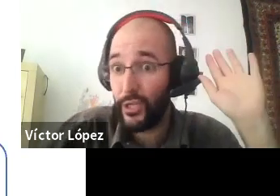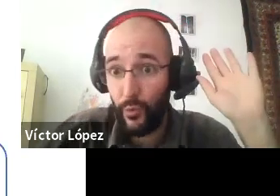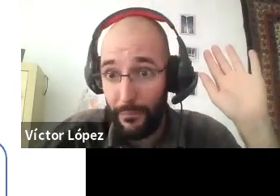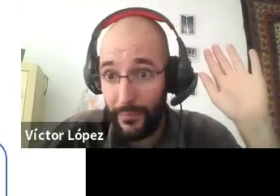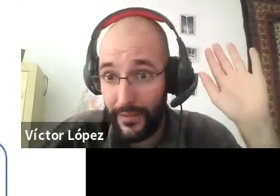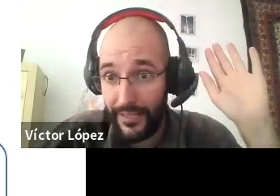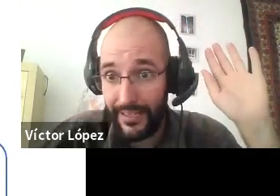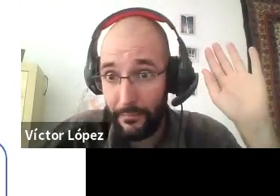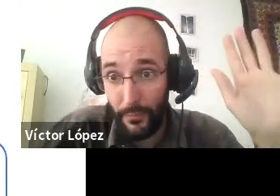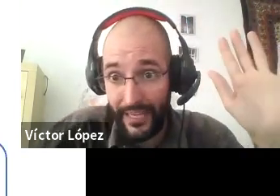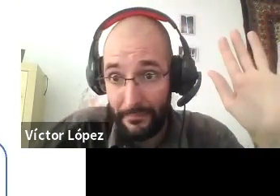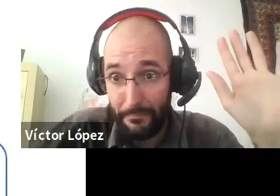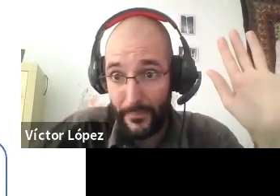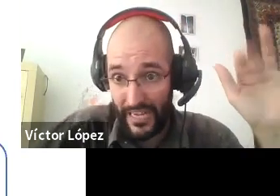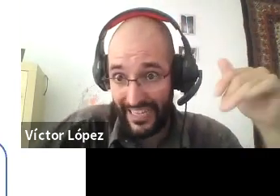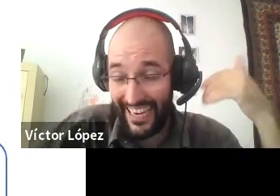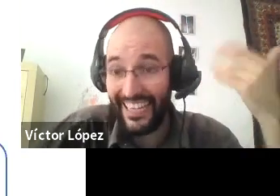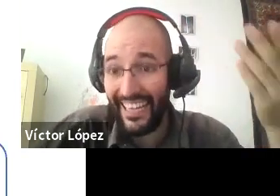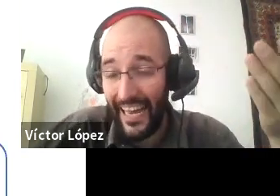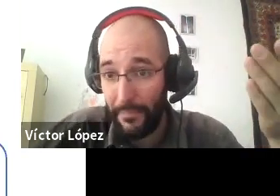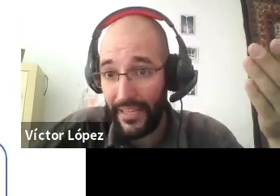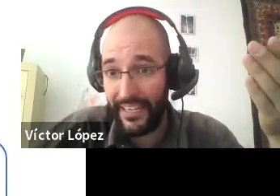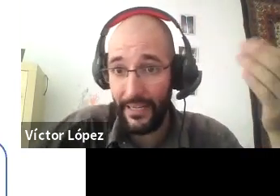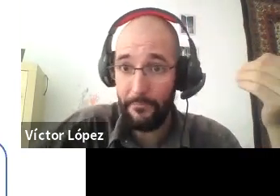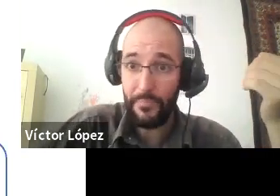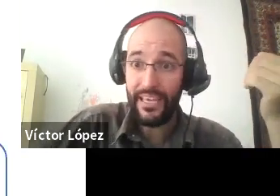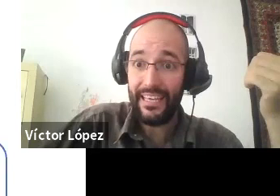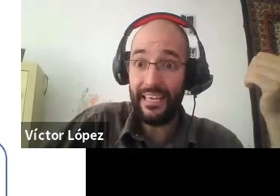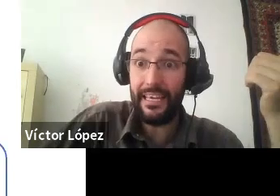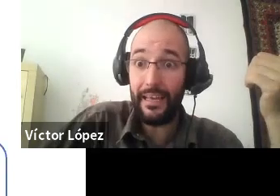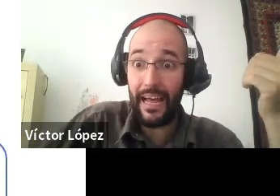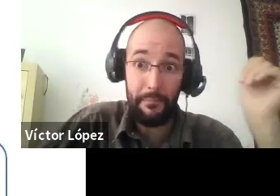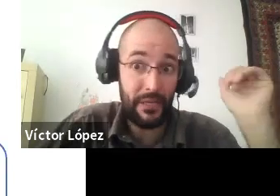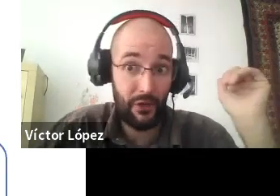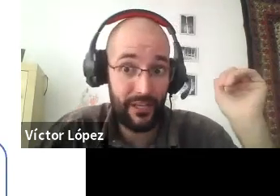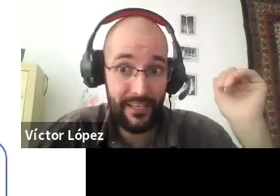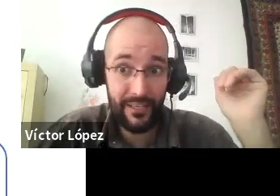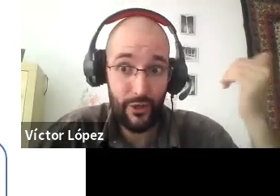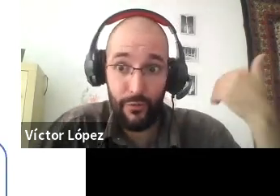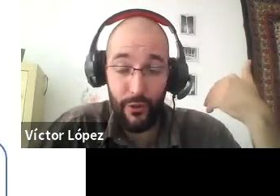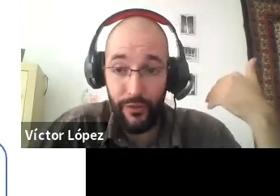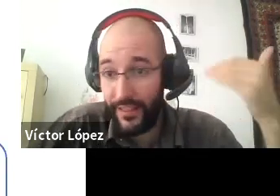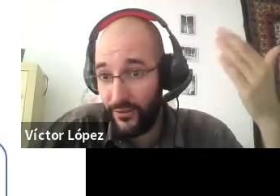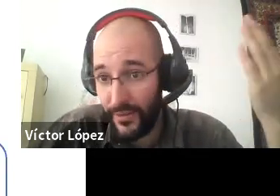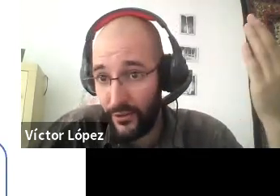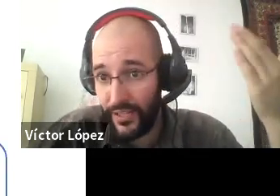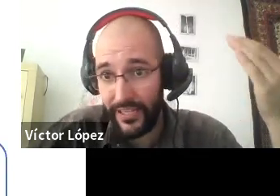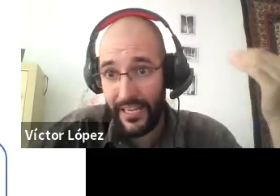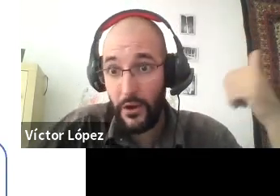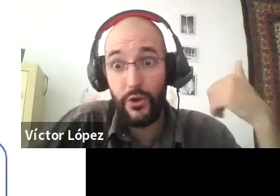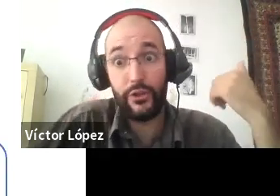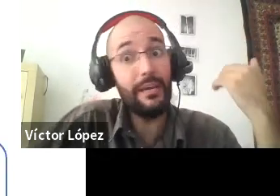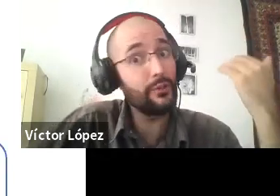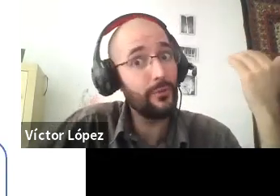chica hace su app propia. O sea, elige la app que quiere y a priori, yo como docente, los demás